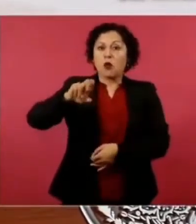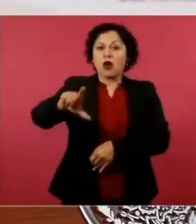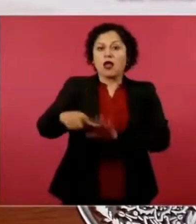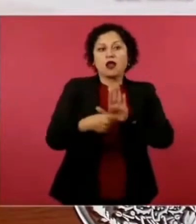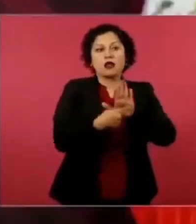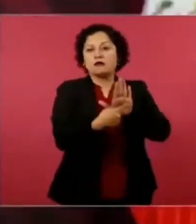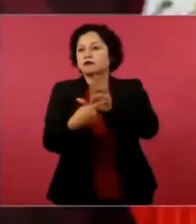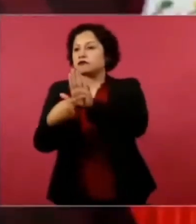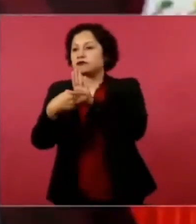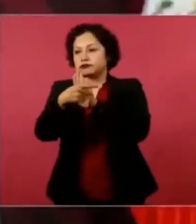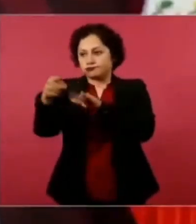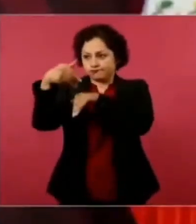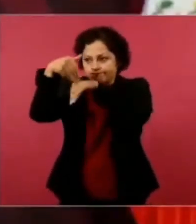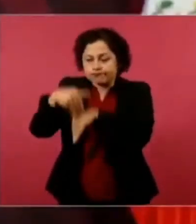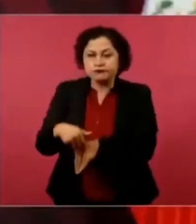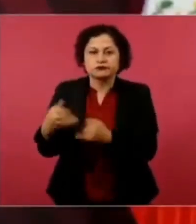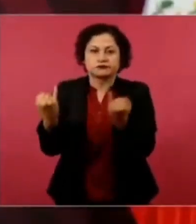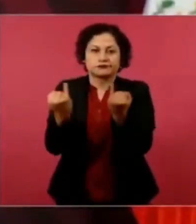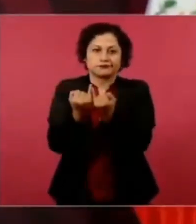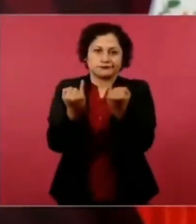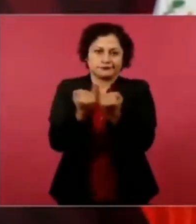es sujeto,